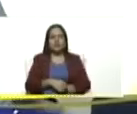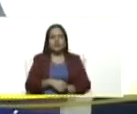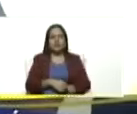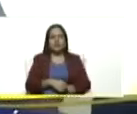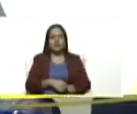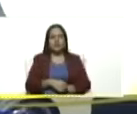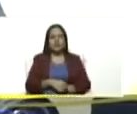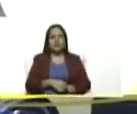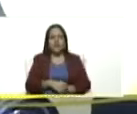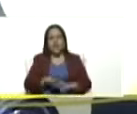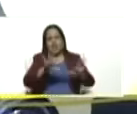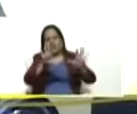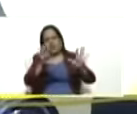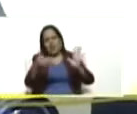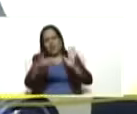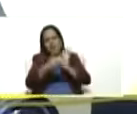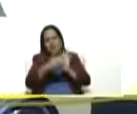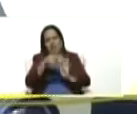10.000 años,